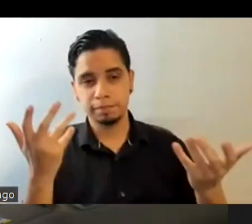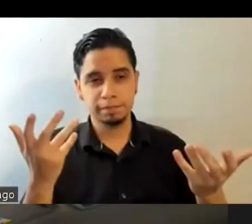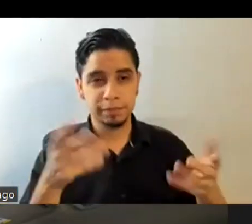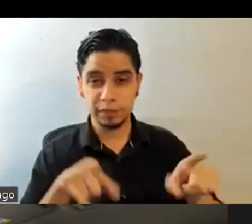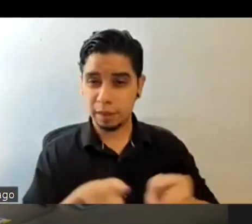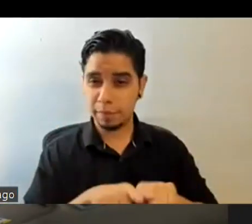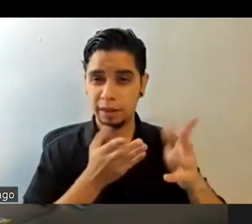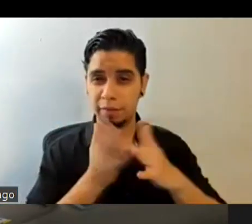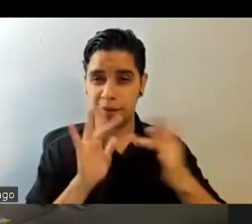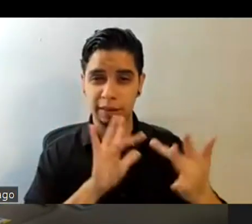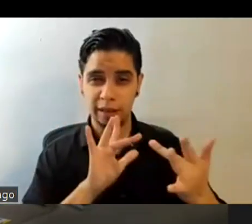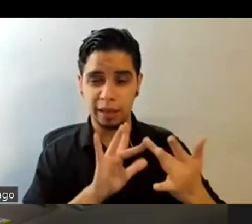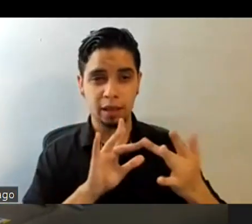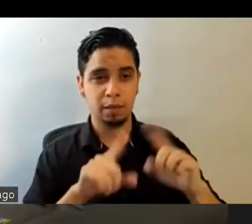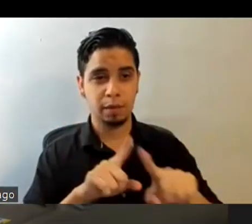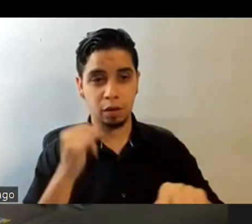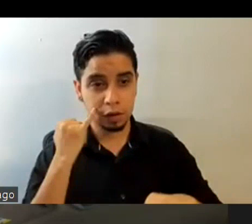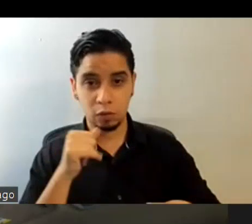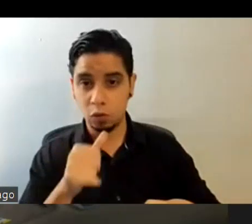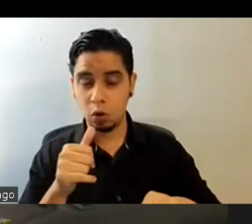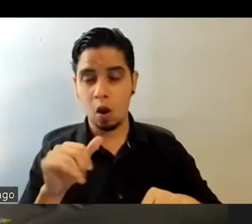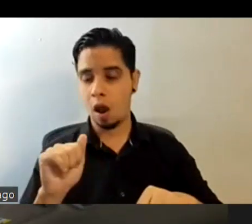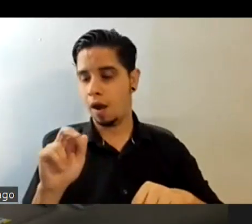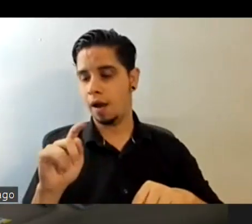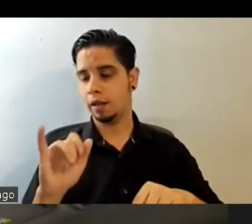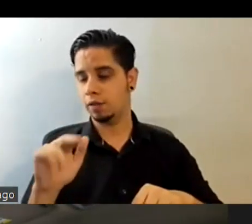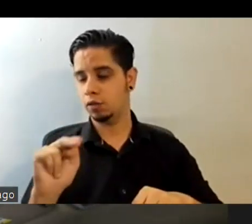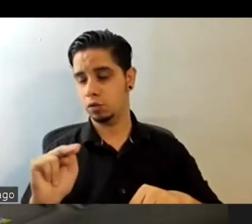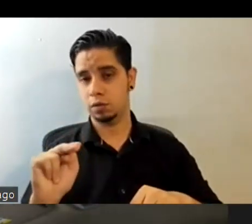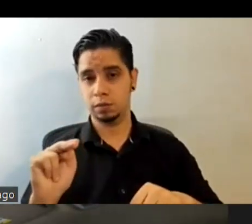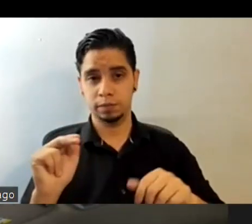Ajá. Pero si no era, por ejemplo, Artefusión, como empezó